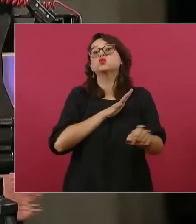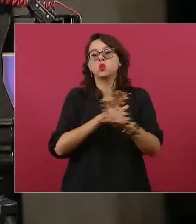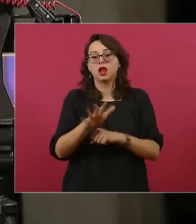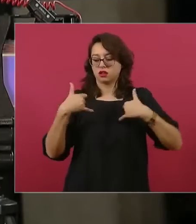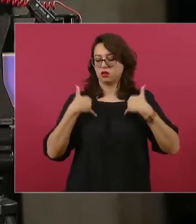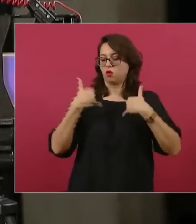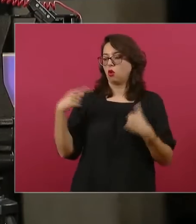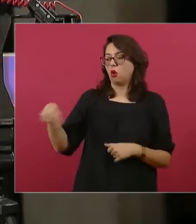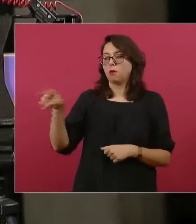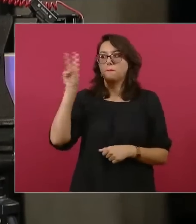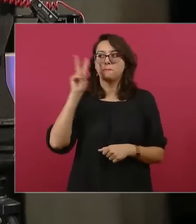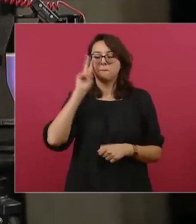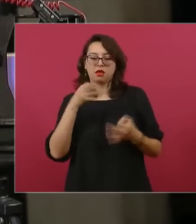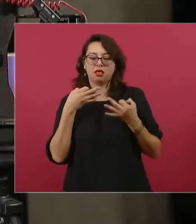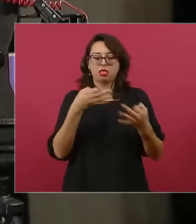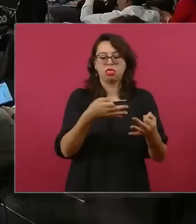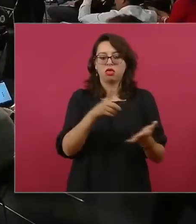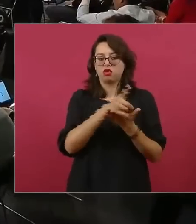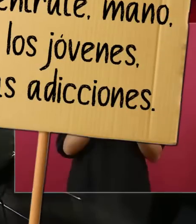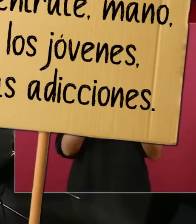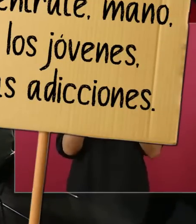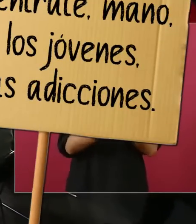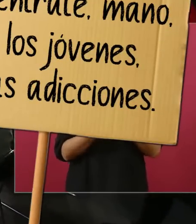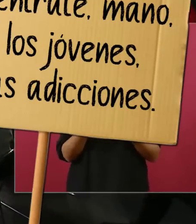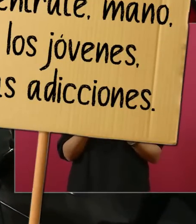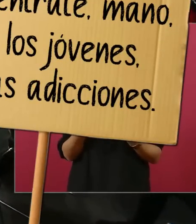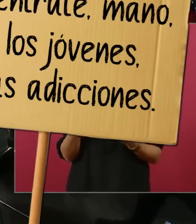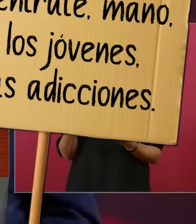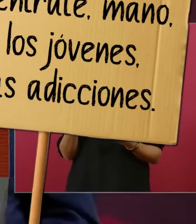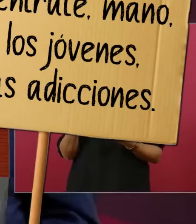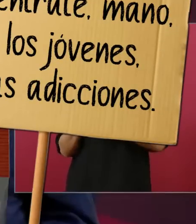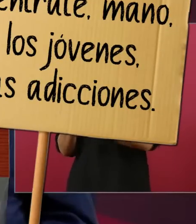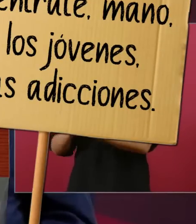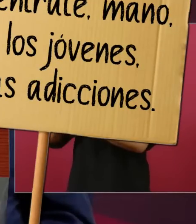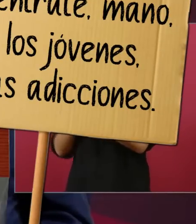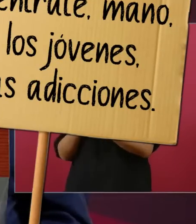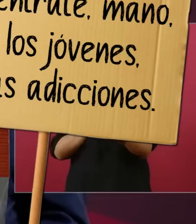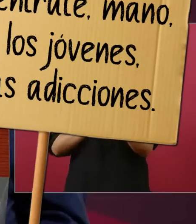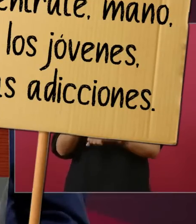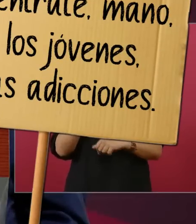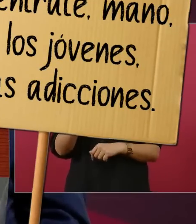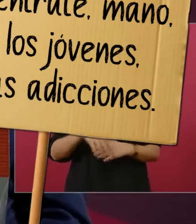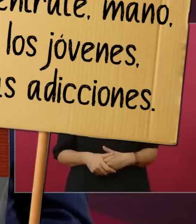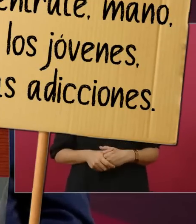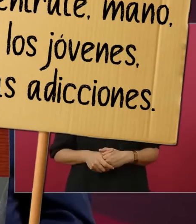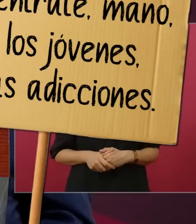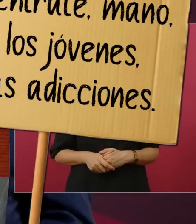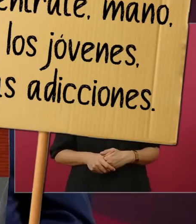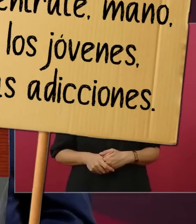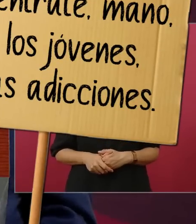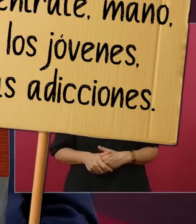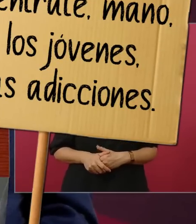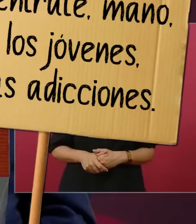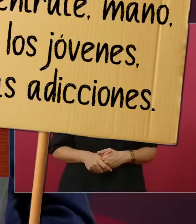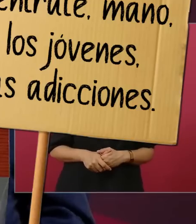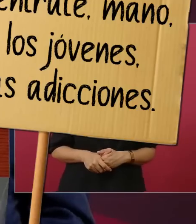No sé si nos podría mencionar al menos tres de los que usted considera punta de lanza. Gracias. Bueno, el programa más aceptado por la gente desde hace mucho tiempo, desde que